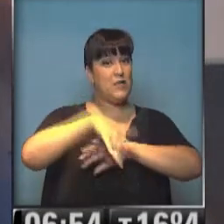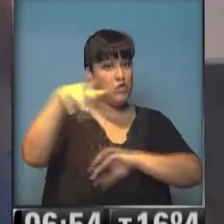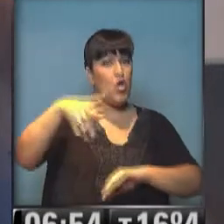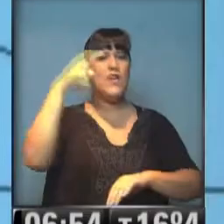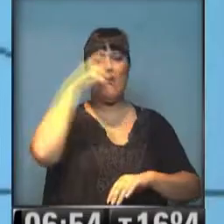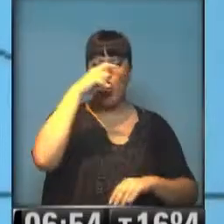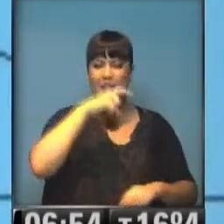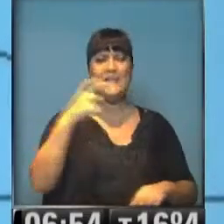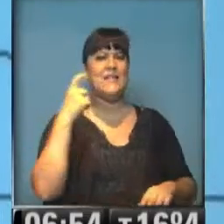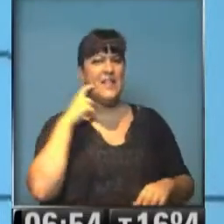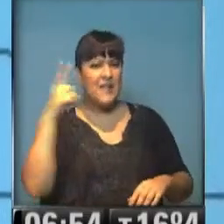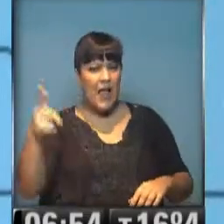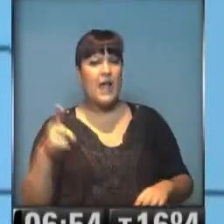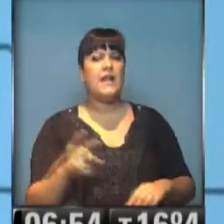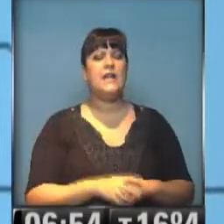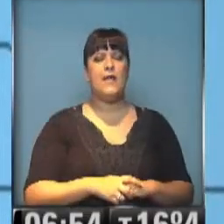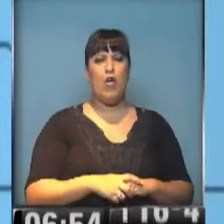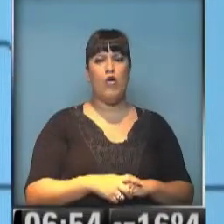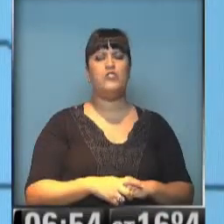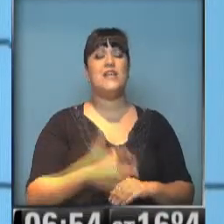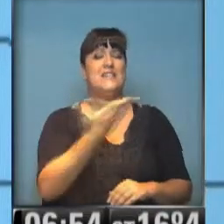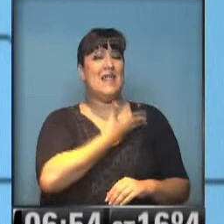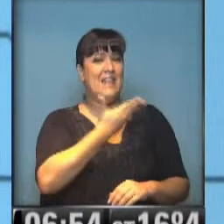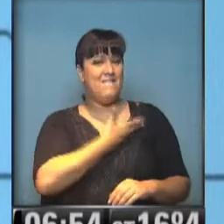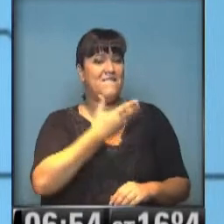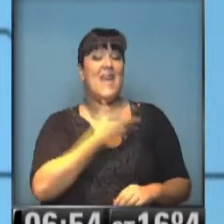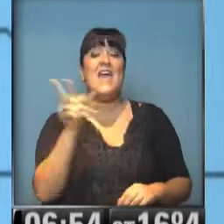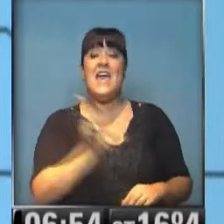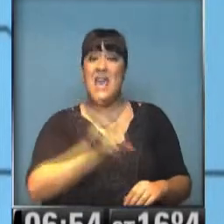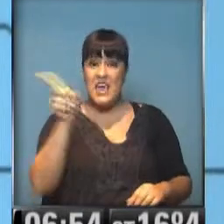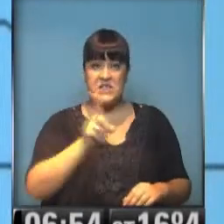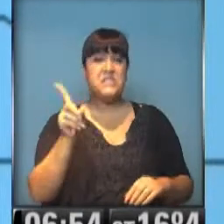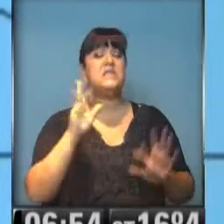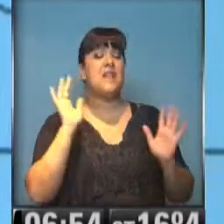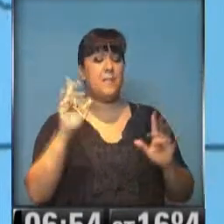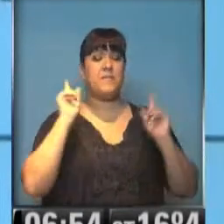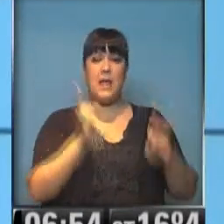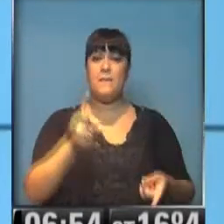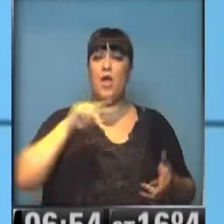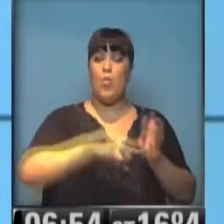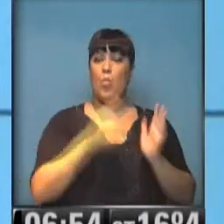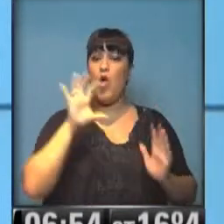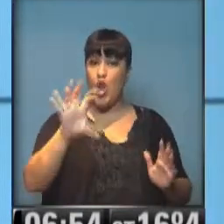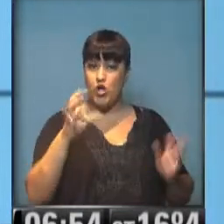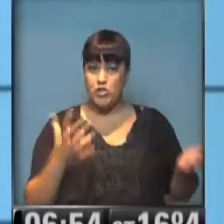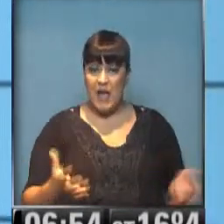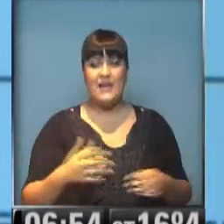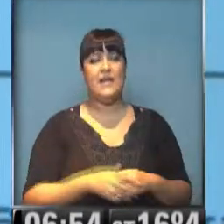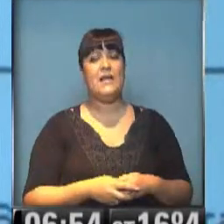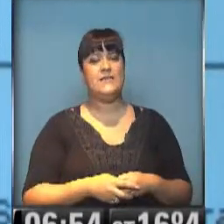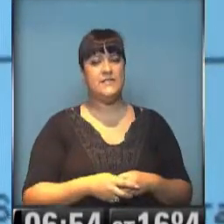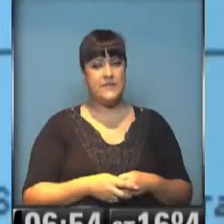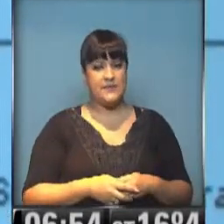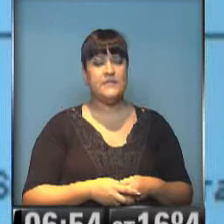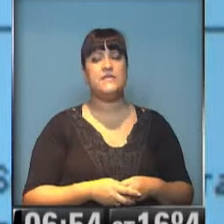Corrientes, Entre Ríos, muy en el este de Santa Fe, pero muy poquito, la provincia de Buenos Aires, las zonas donde sobra